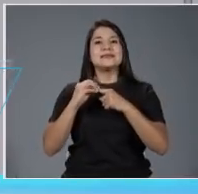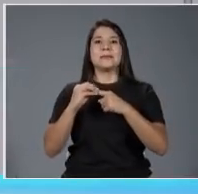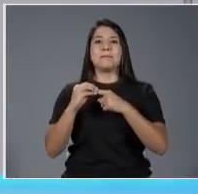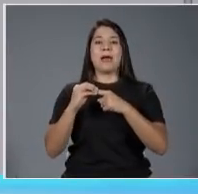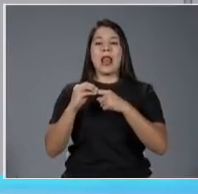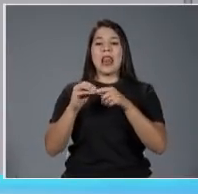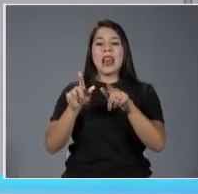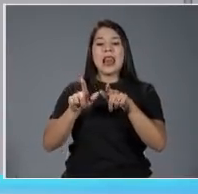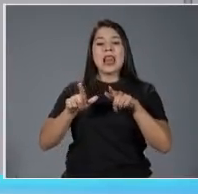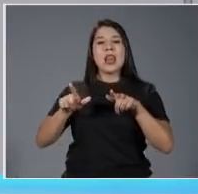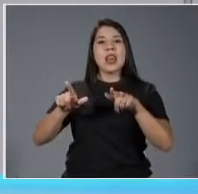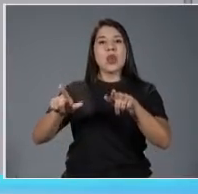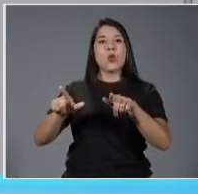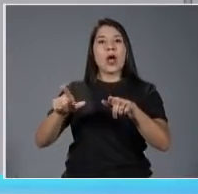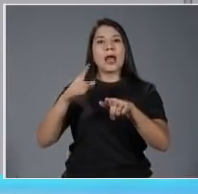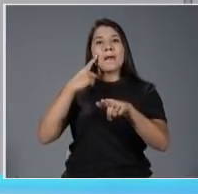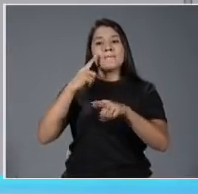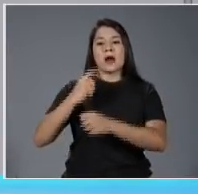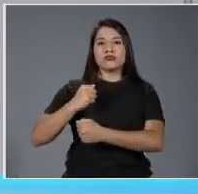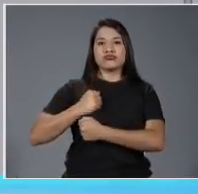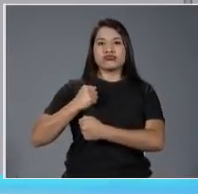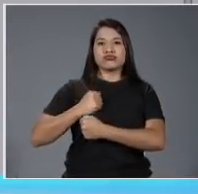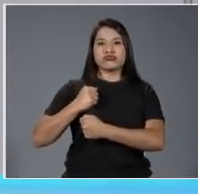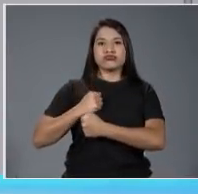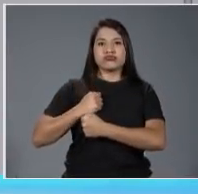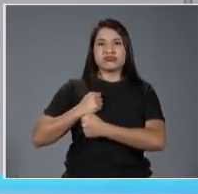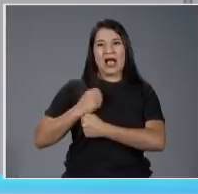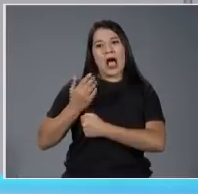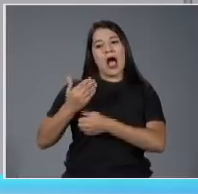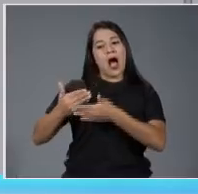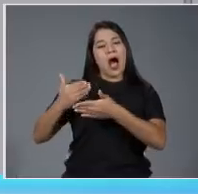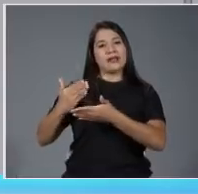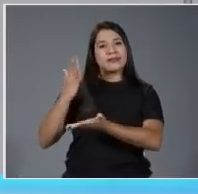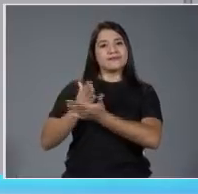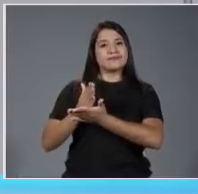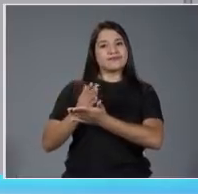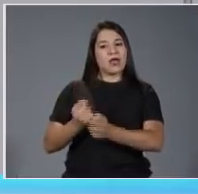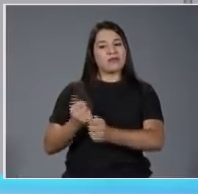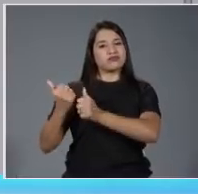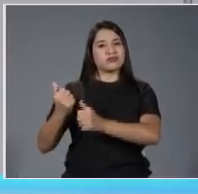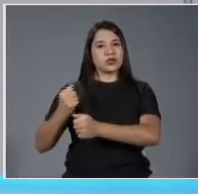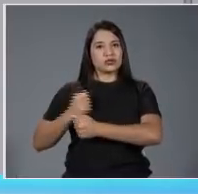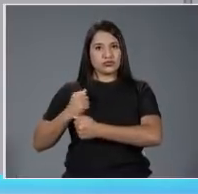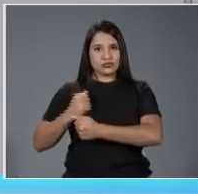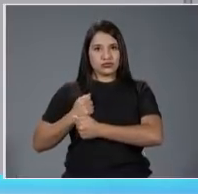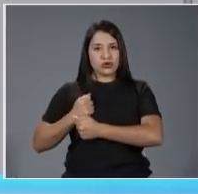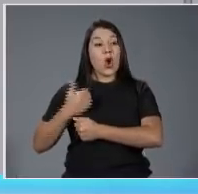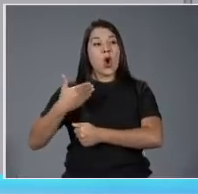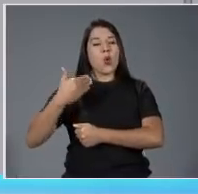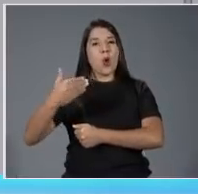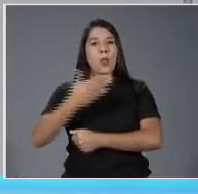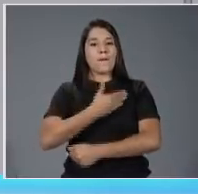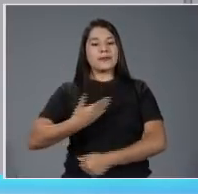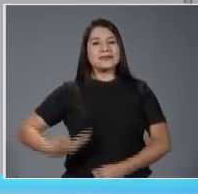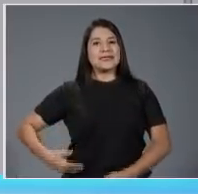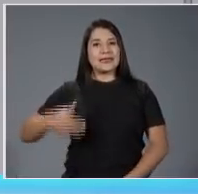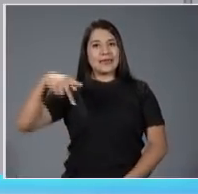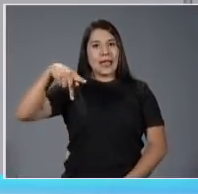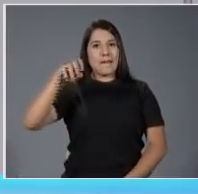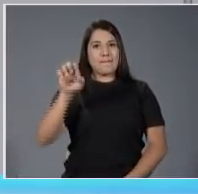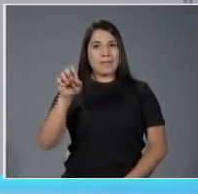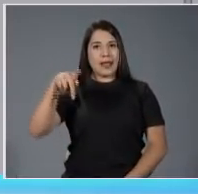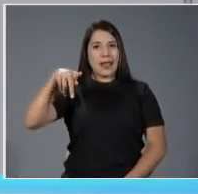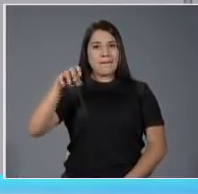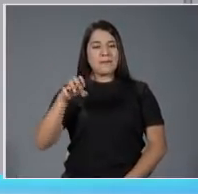militar, digo antes de que se aboliera el ejército en 1900 con el masazo de don Pepe, justamente en